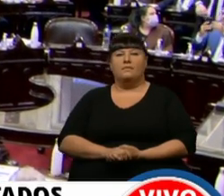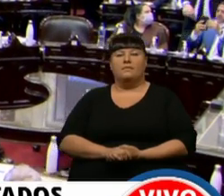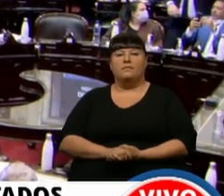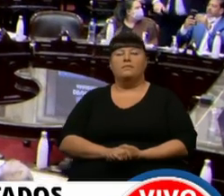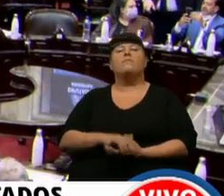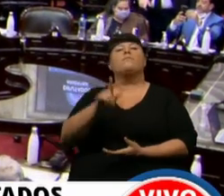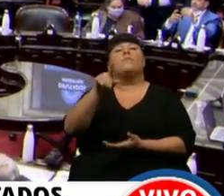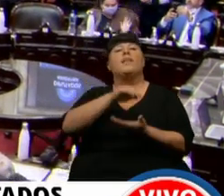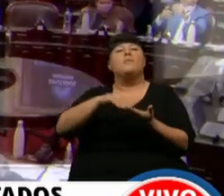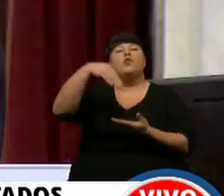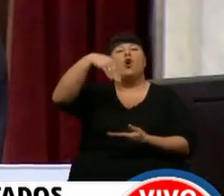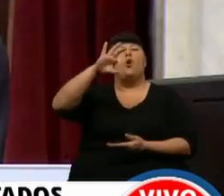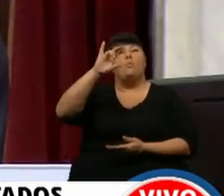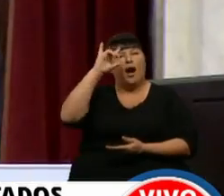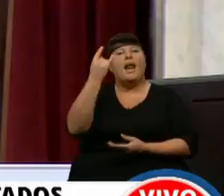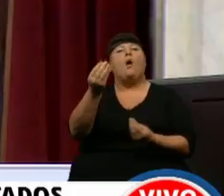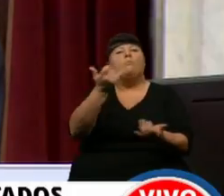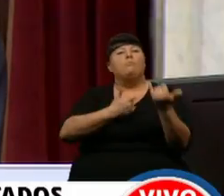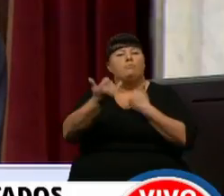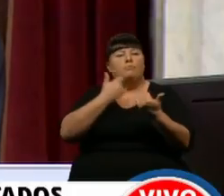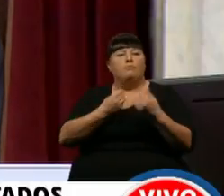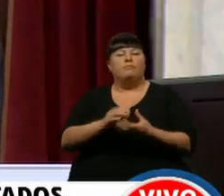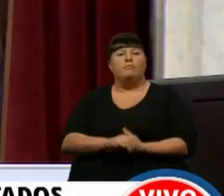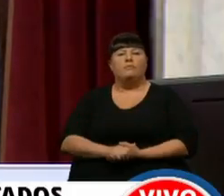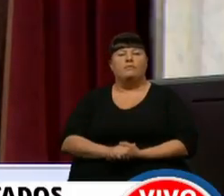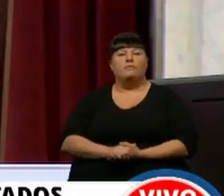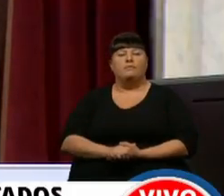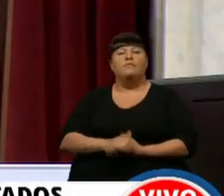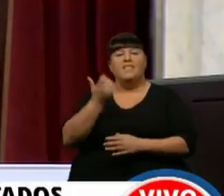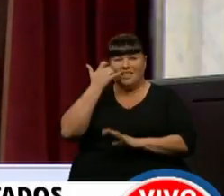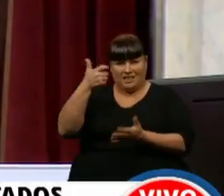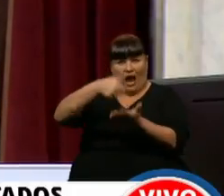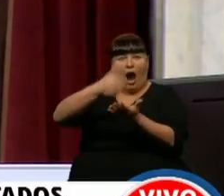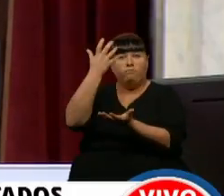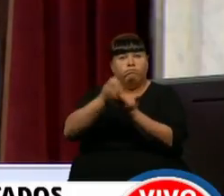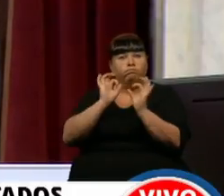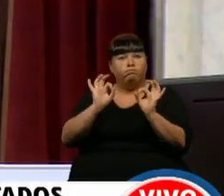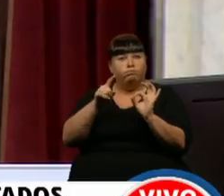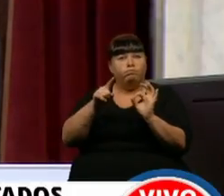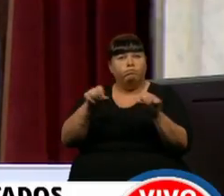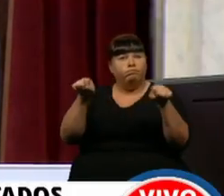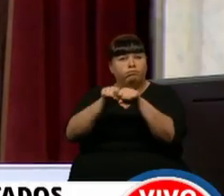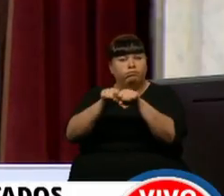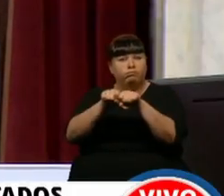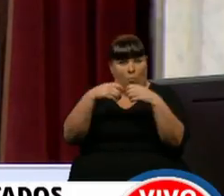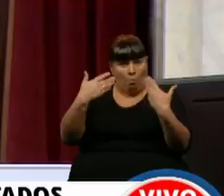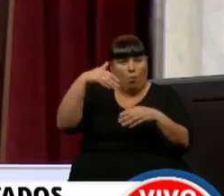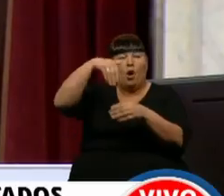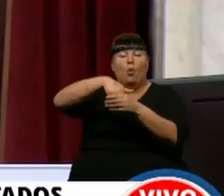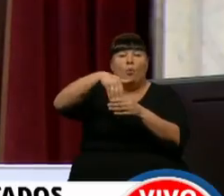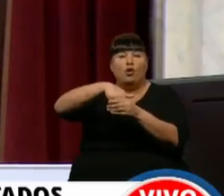sí diputada moreau dígame ya está aliviada podemos